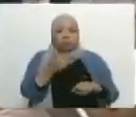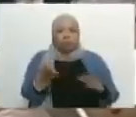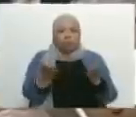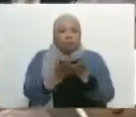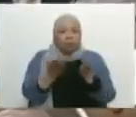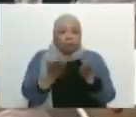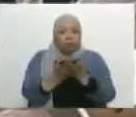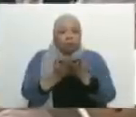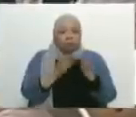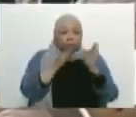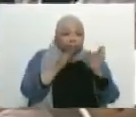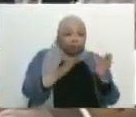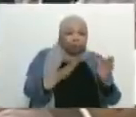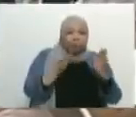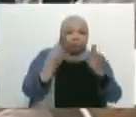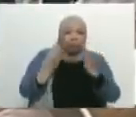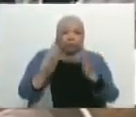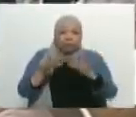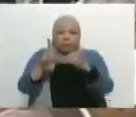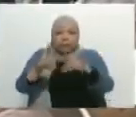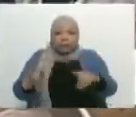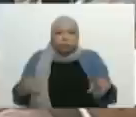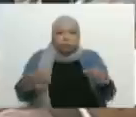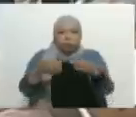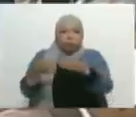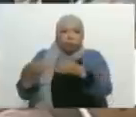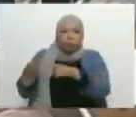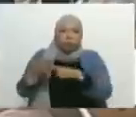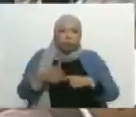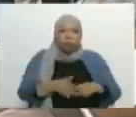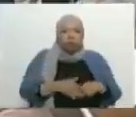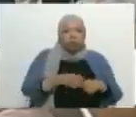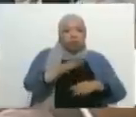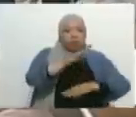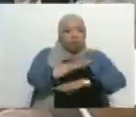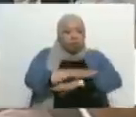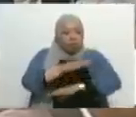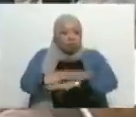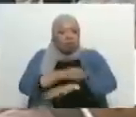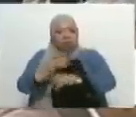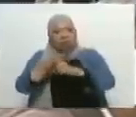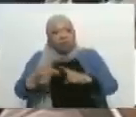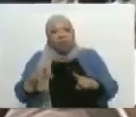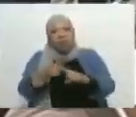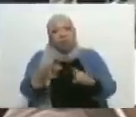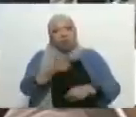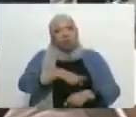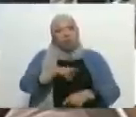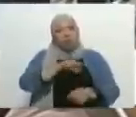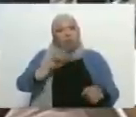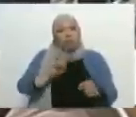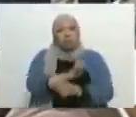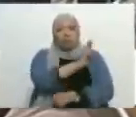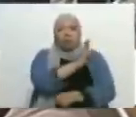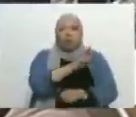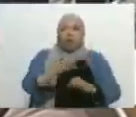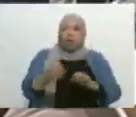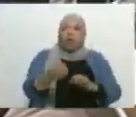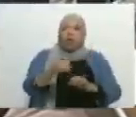de clasismos, de discriminación por razones de clase, pero además es una violencia